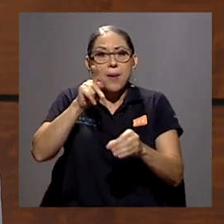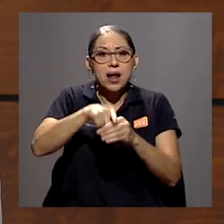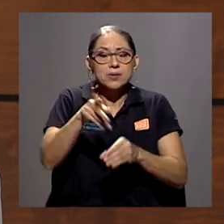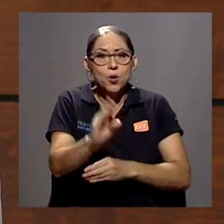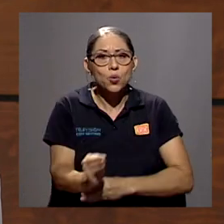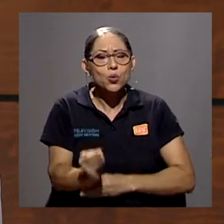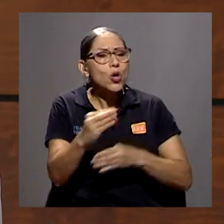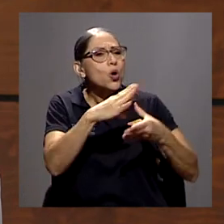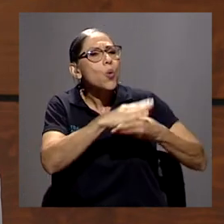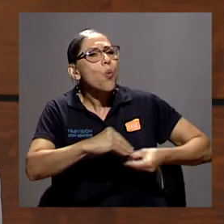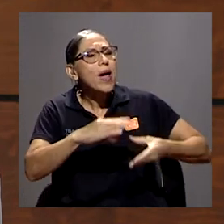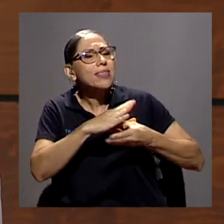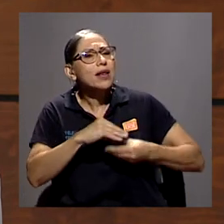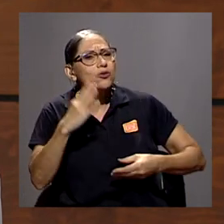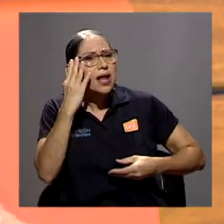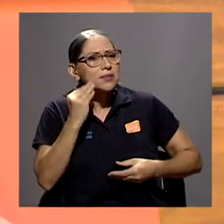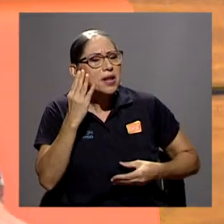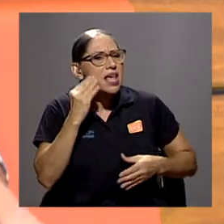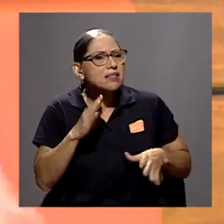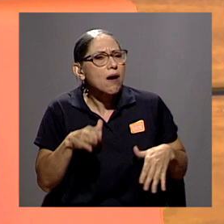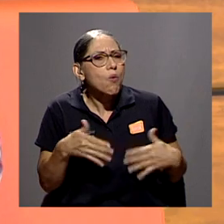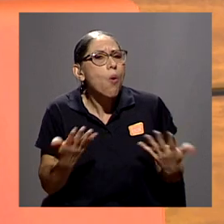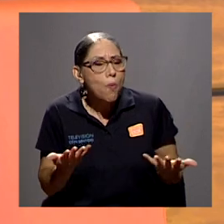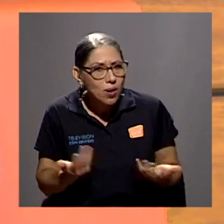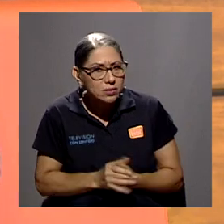la experiencia bueno